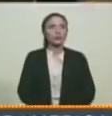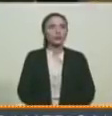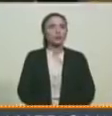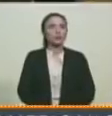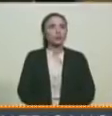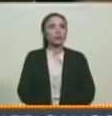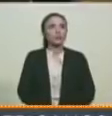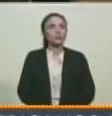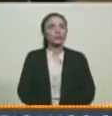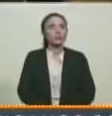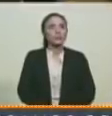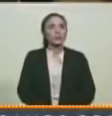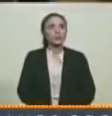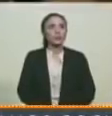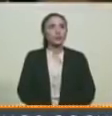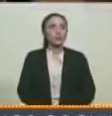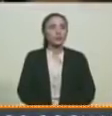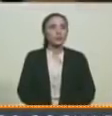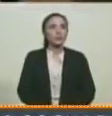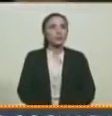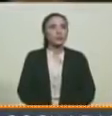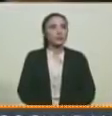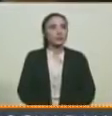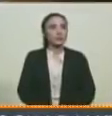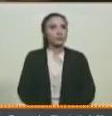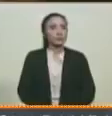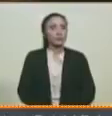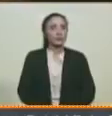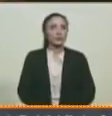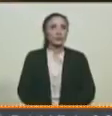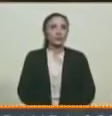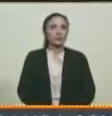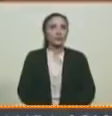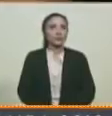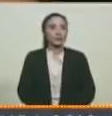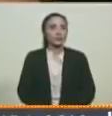¿Cuántas veces nos conseguimos en Damasco, no, Jabur?